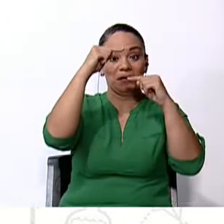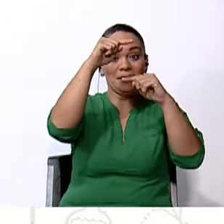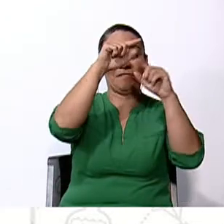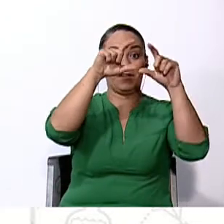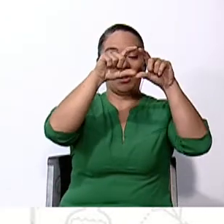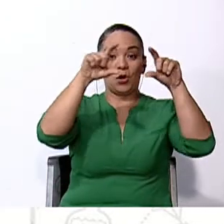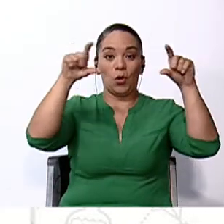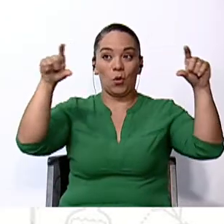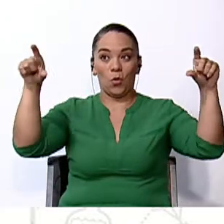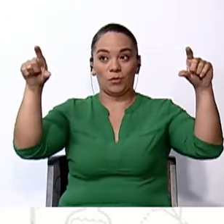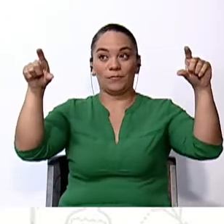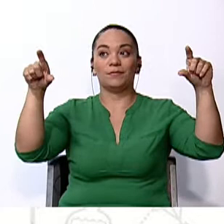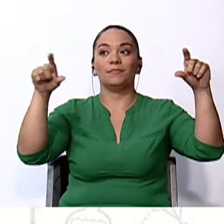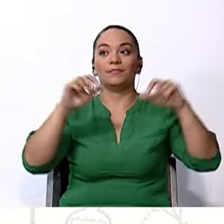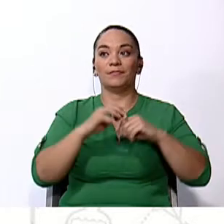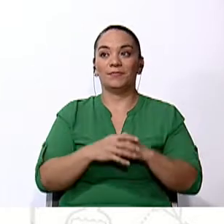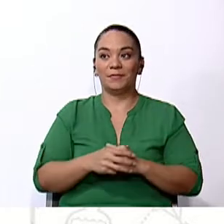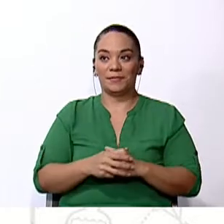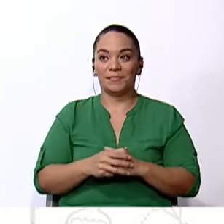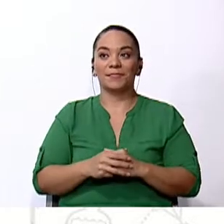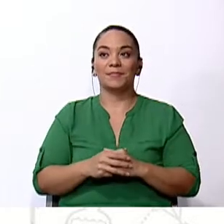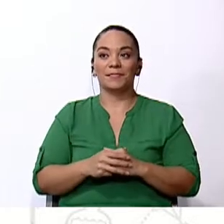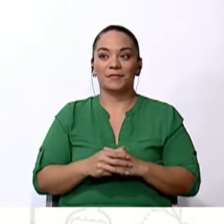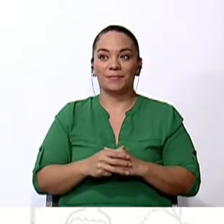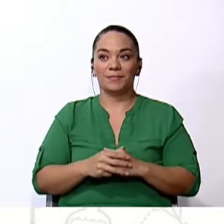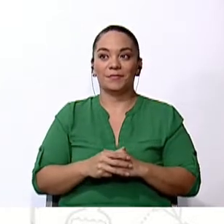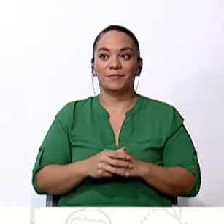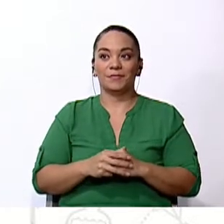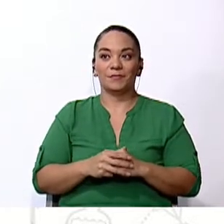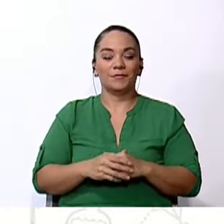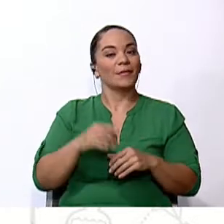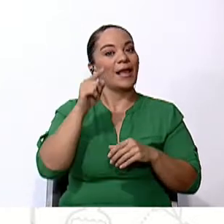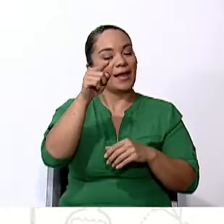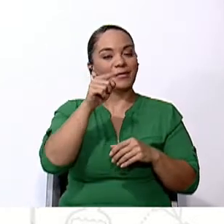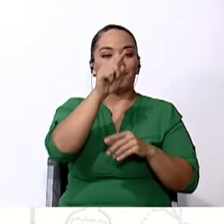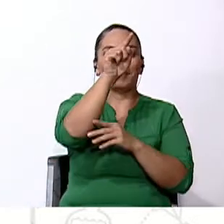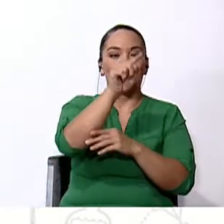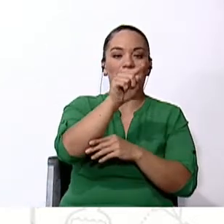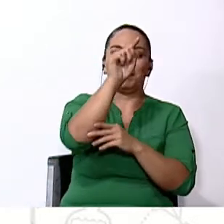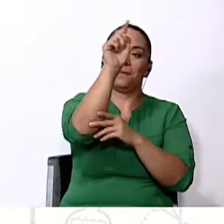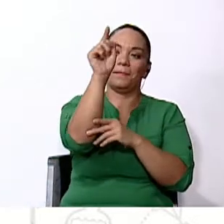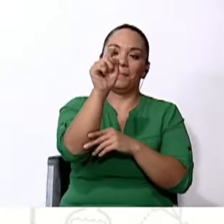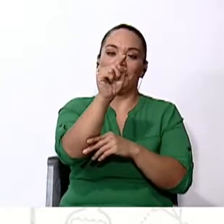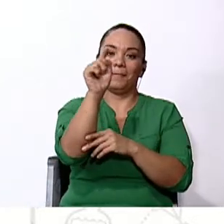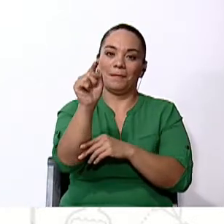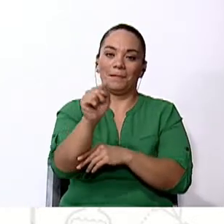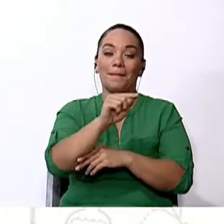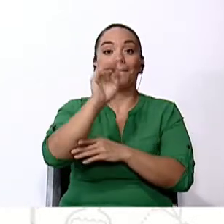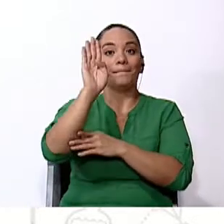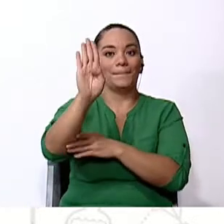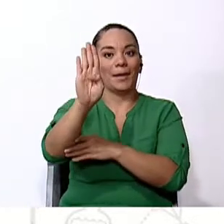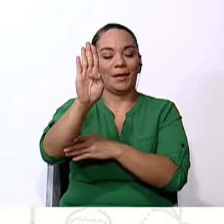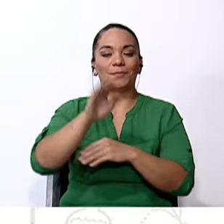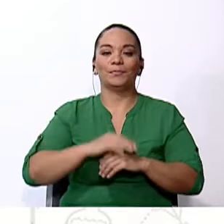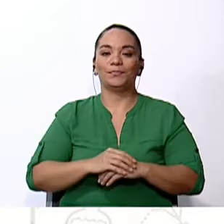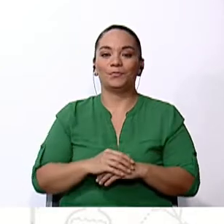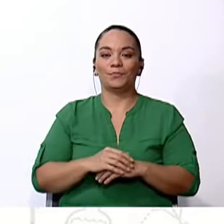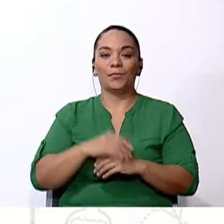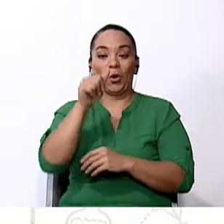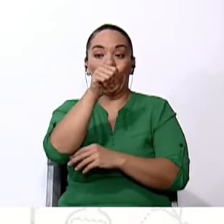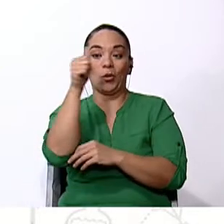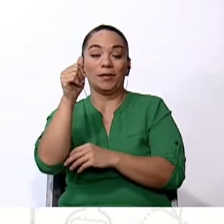Una línea recta y dos líneas curvas. Ese es el trazo de la B. Ahora, la B